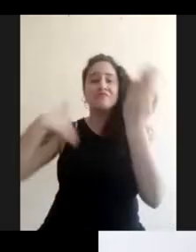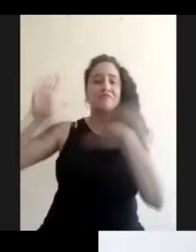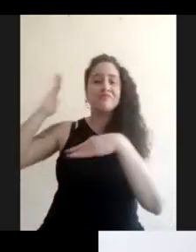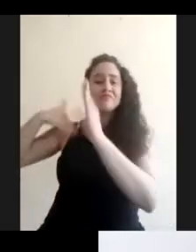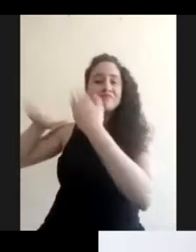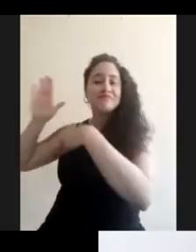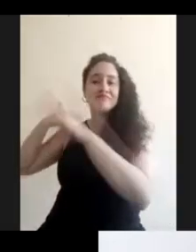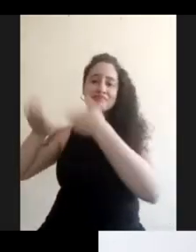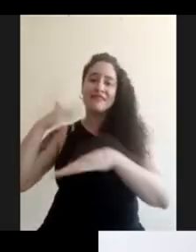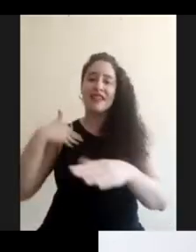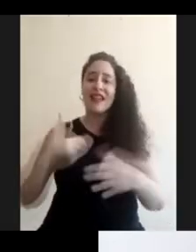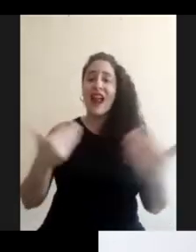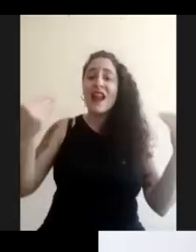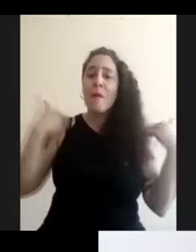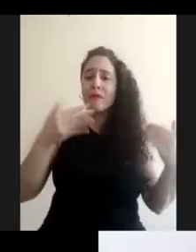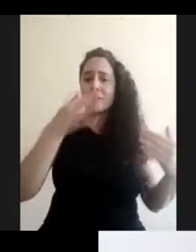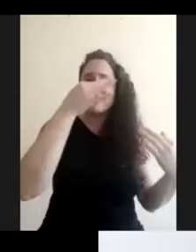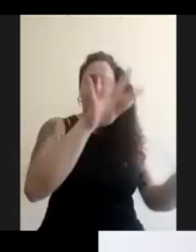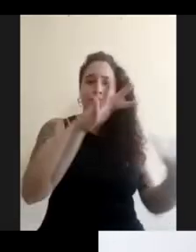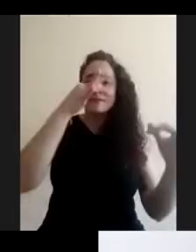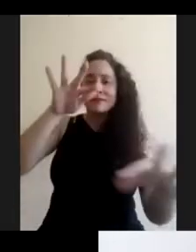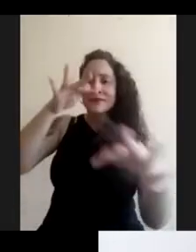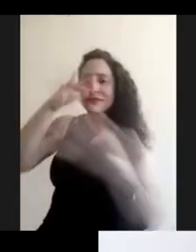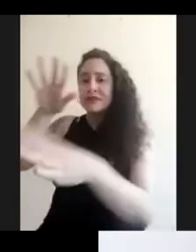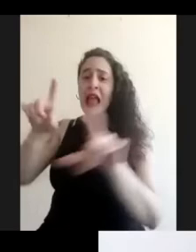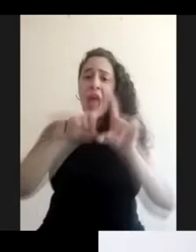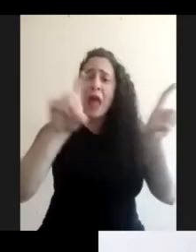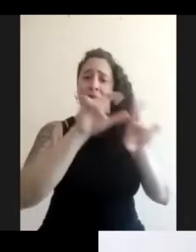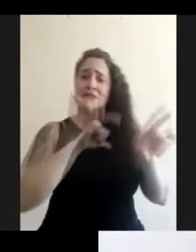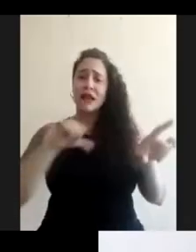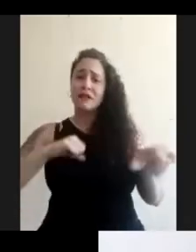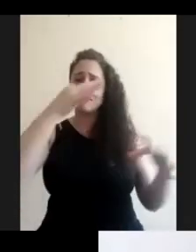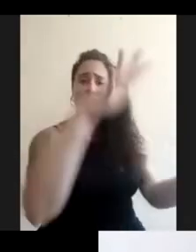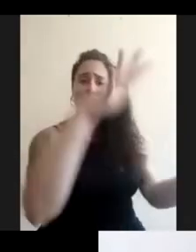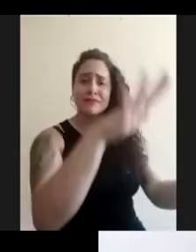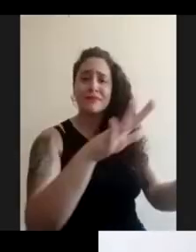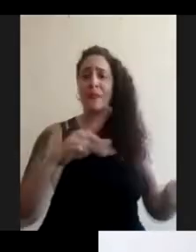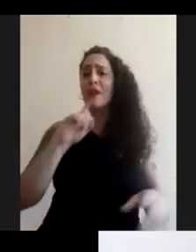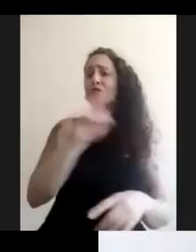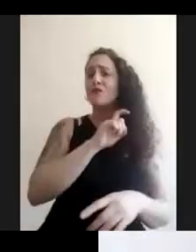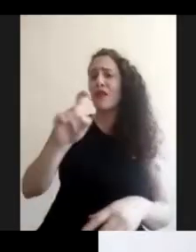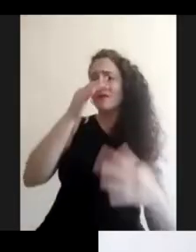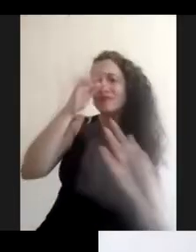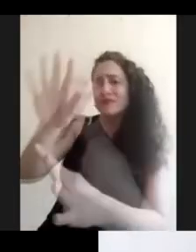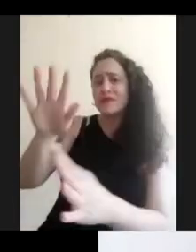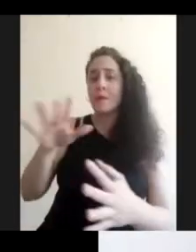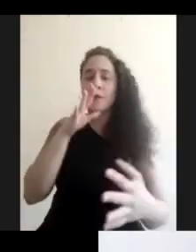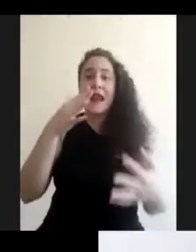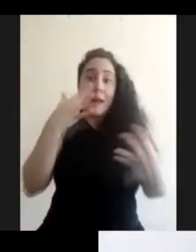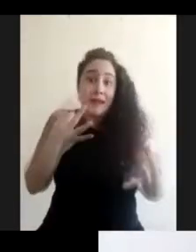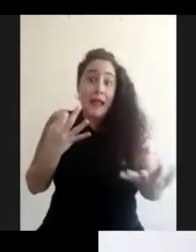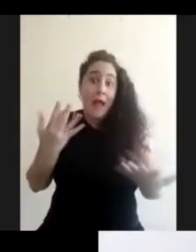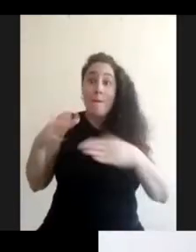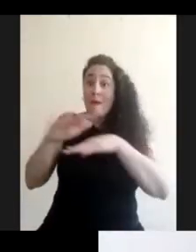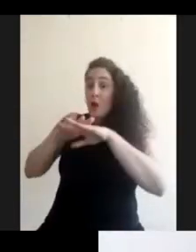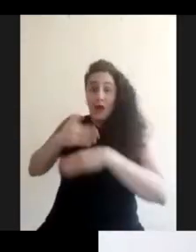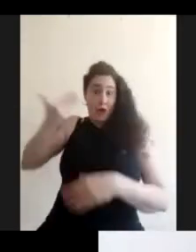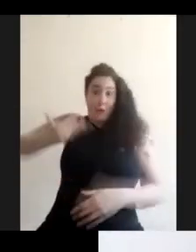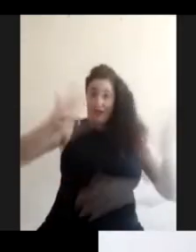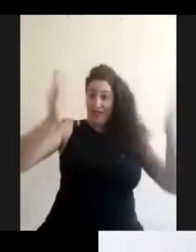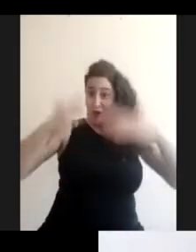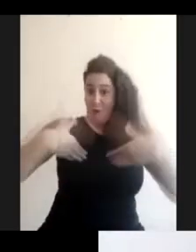responsabilidad mediante empresas o fundaciones que no tienen importancia, o sea, para ellos no tiene importancia, en la que es muy